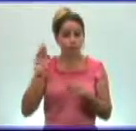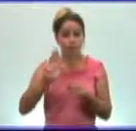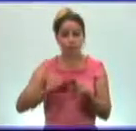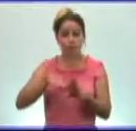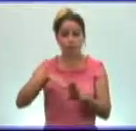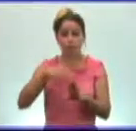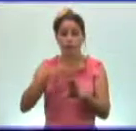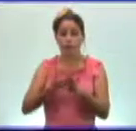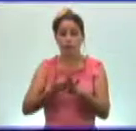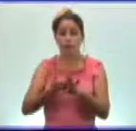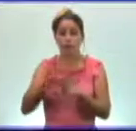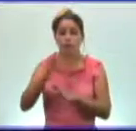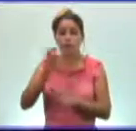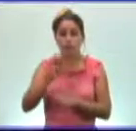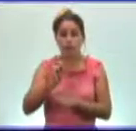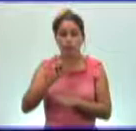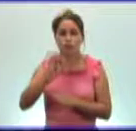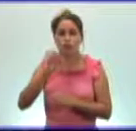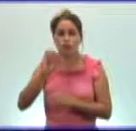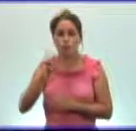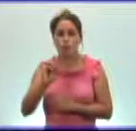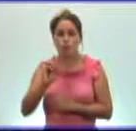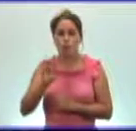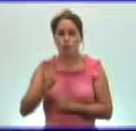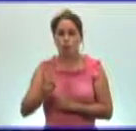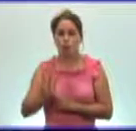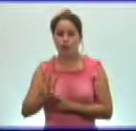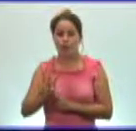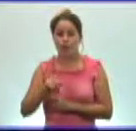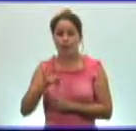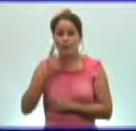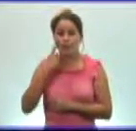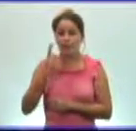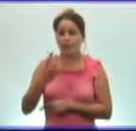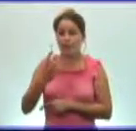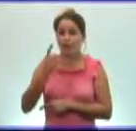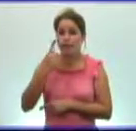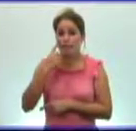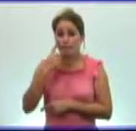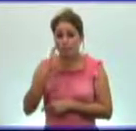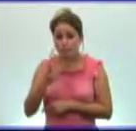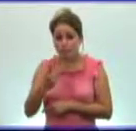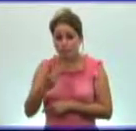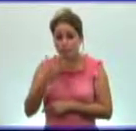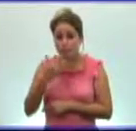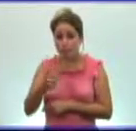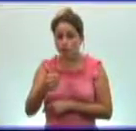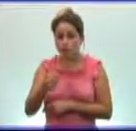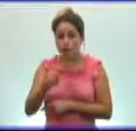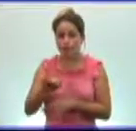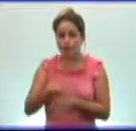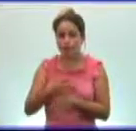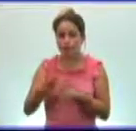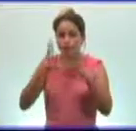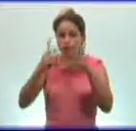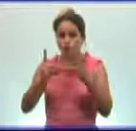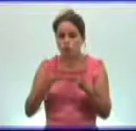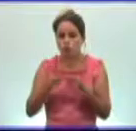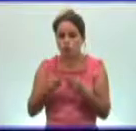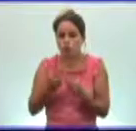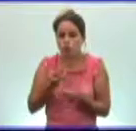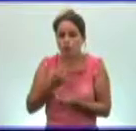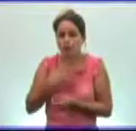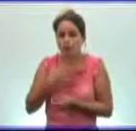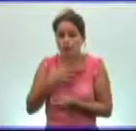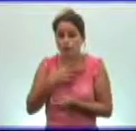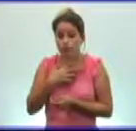poliatómico, teniendo en cuenta que si el anión poliatómico tiene una carga diferente de 1, ese valor se coloca como subíndice